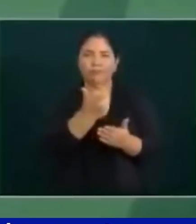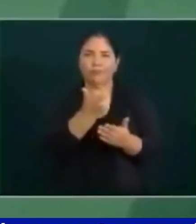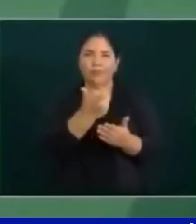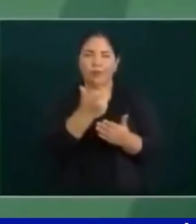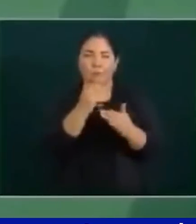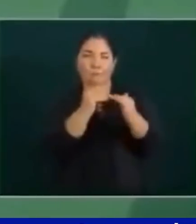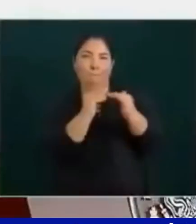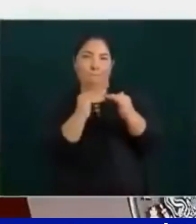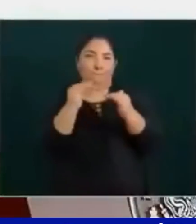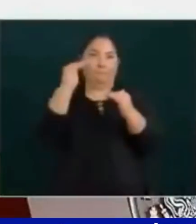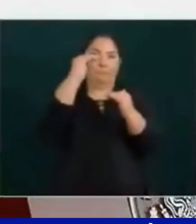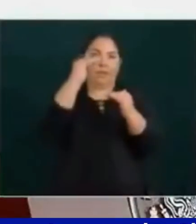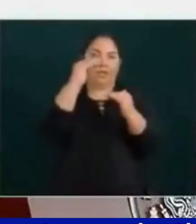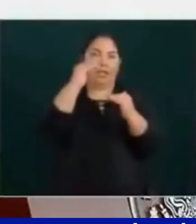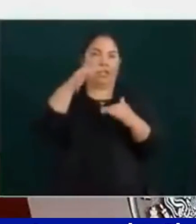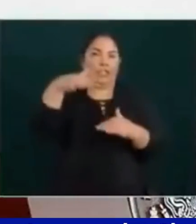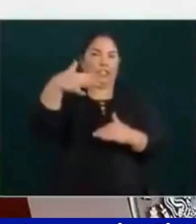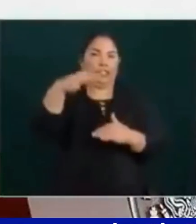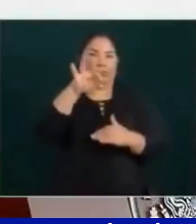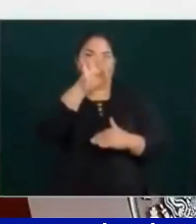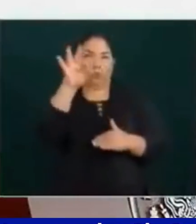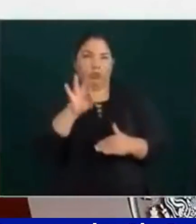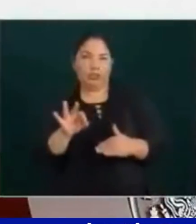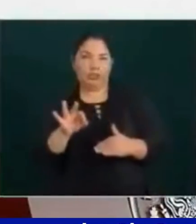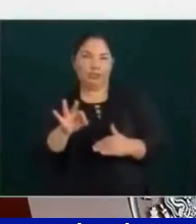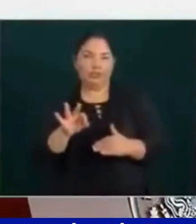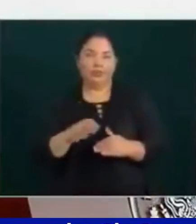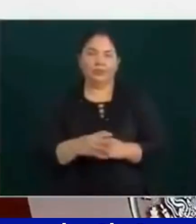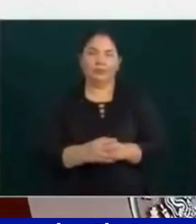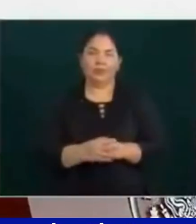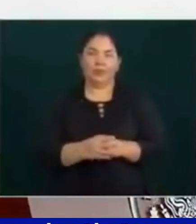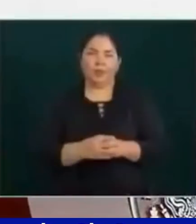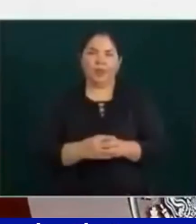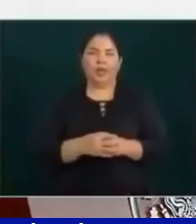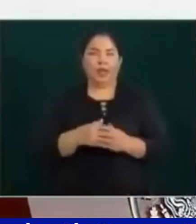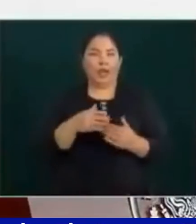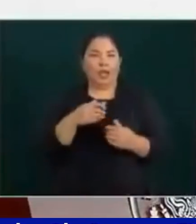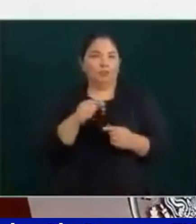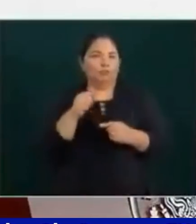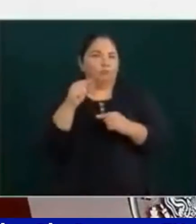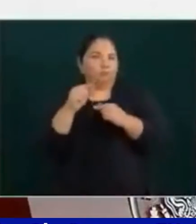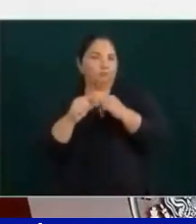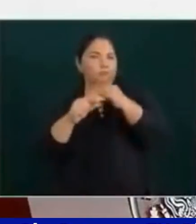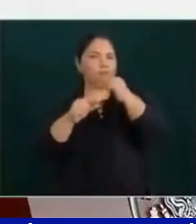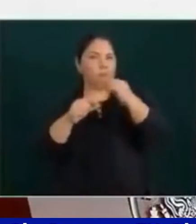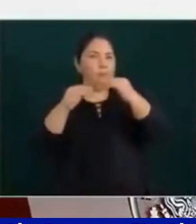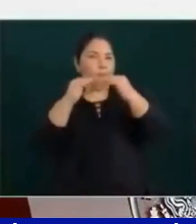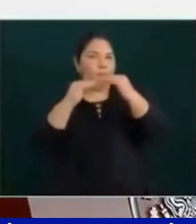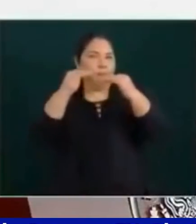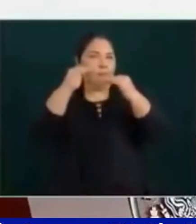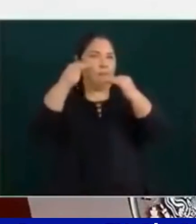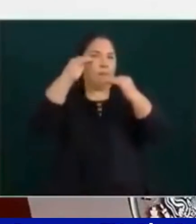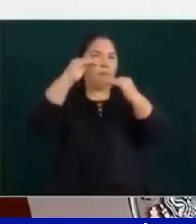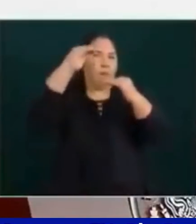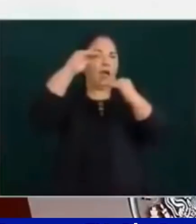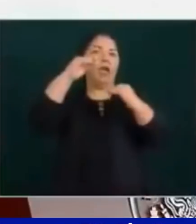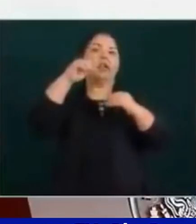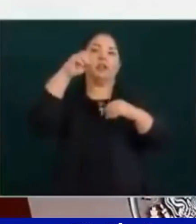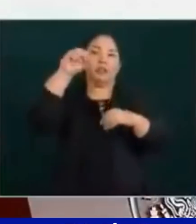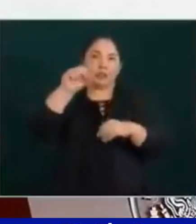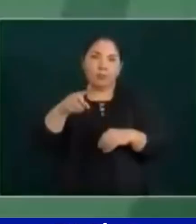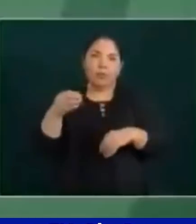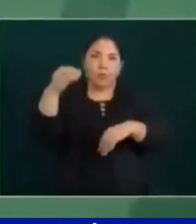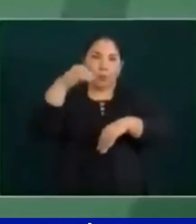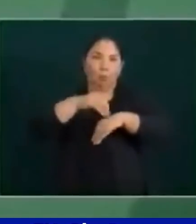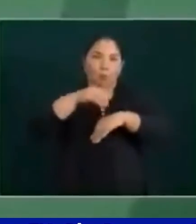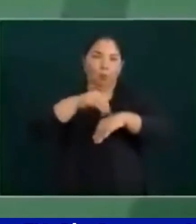se incrementó la pensión 15%. Y ya vamos a empezar a incorporar adultos mayores